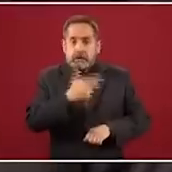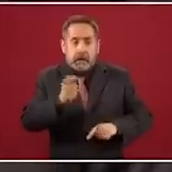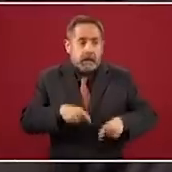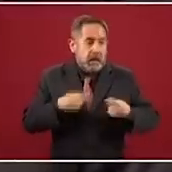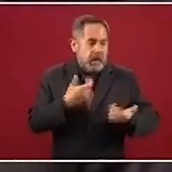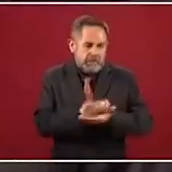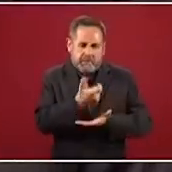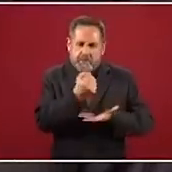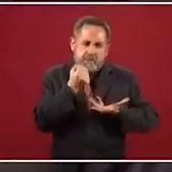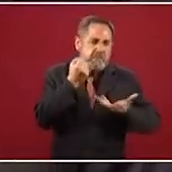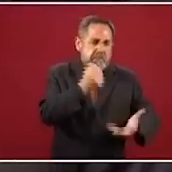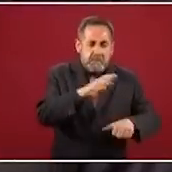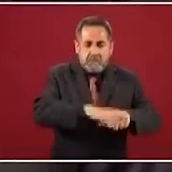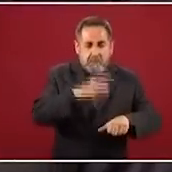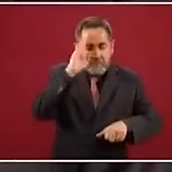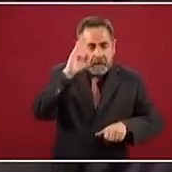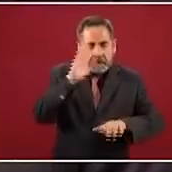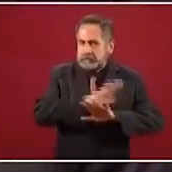con precios